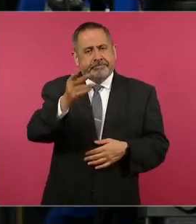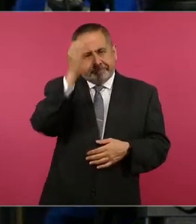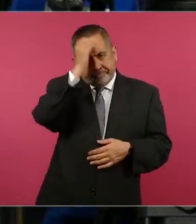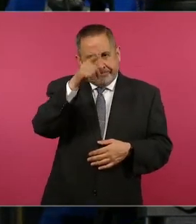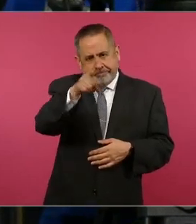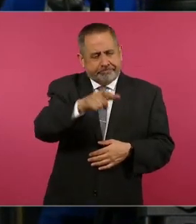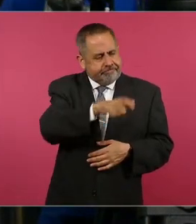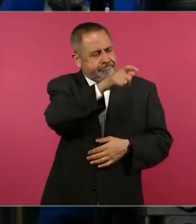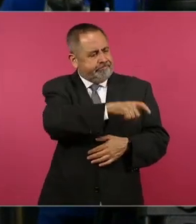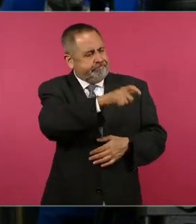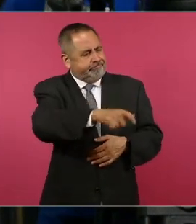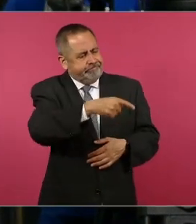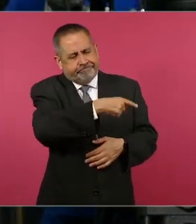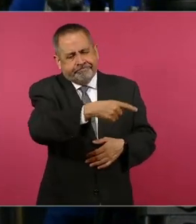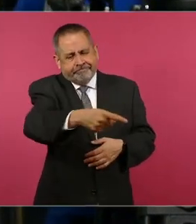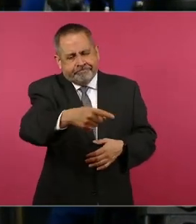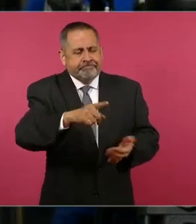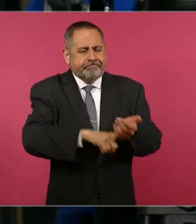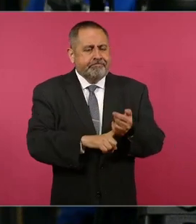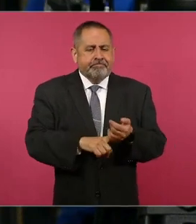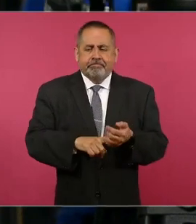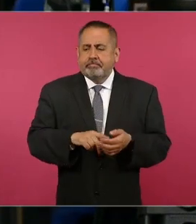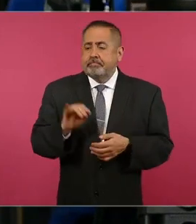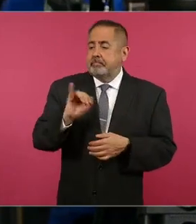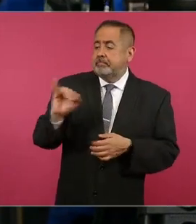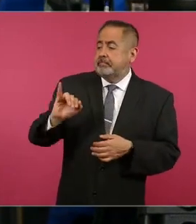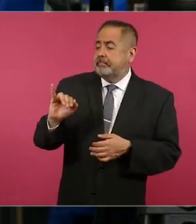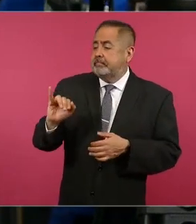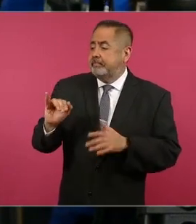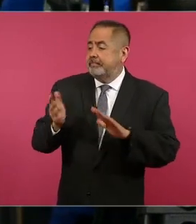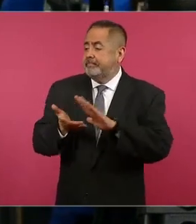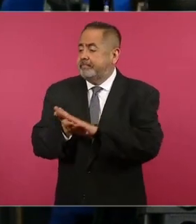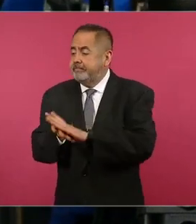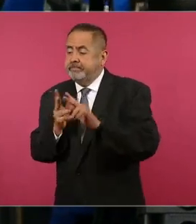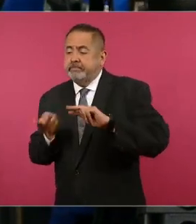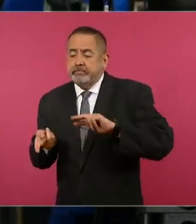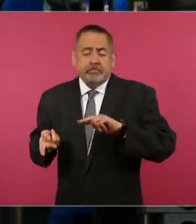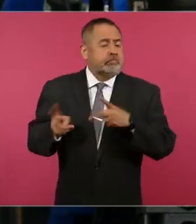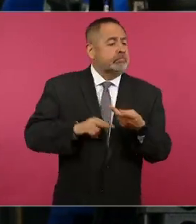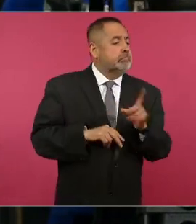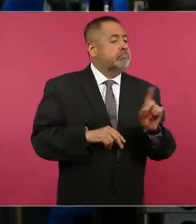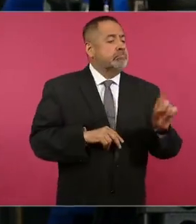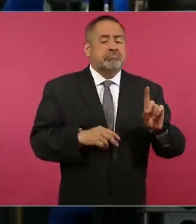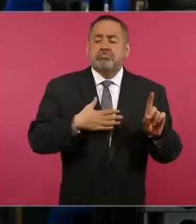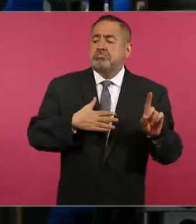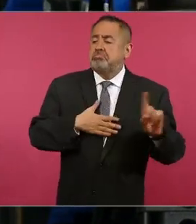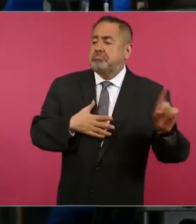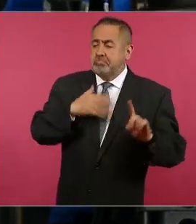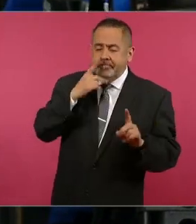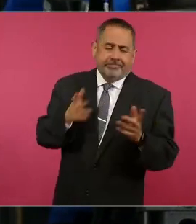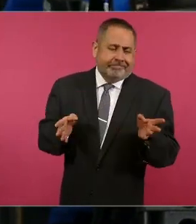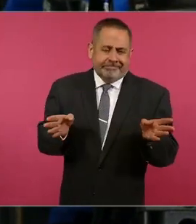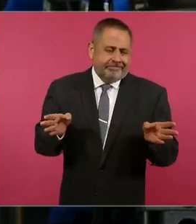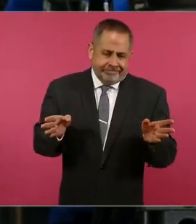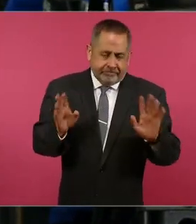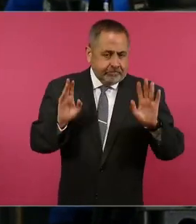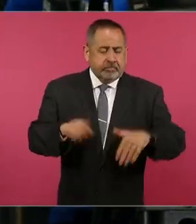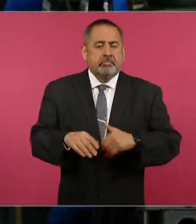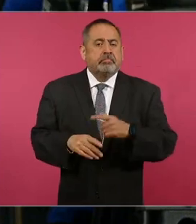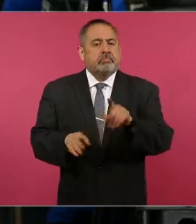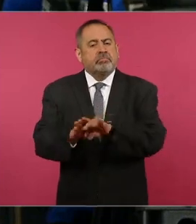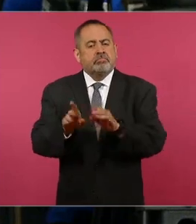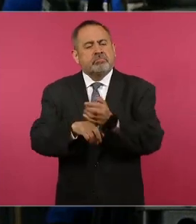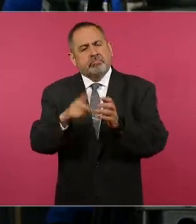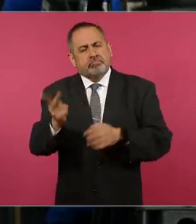que transitan de la izquierda o la ultra izquierda a la ultraderecha usted ha dicho que los extremos se tocan pero